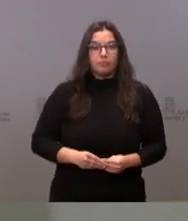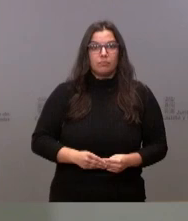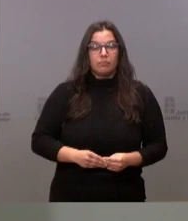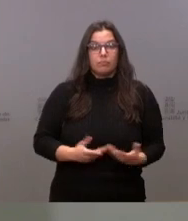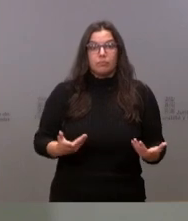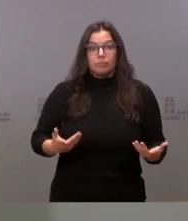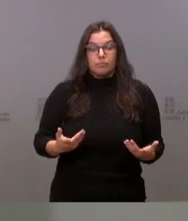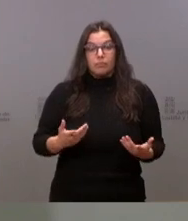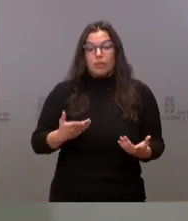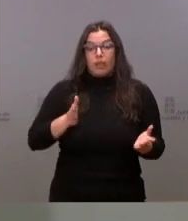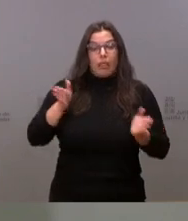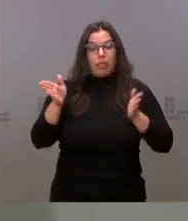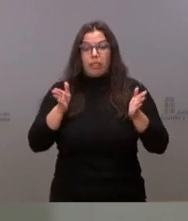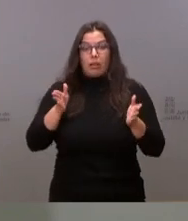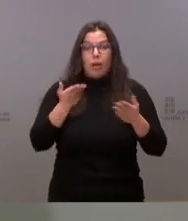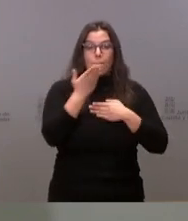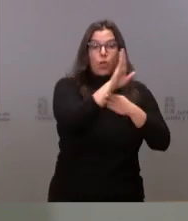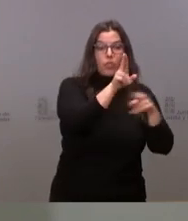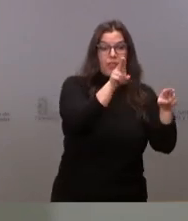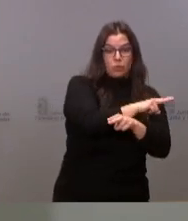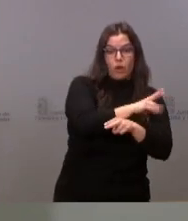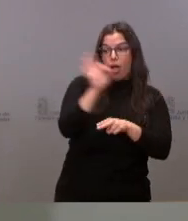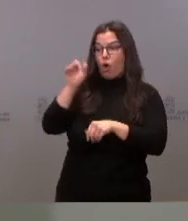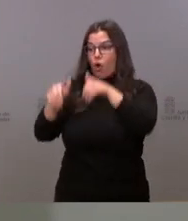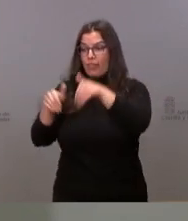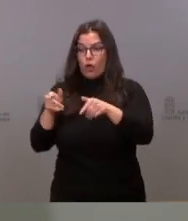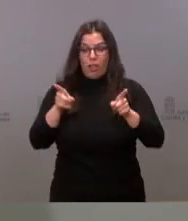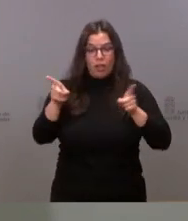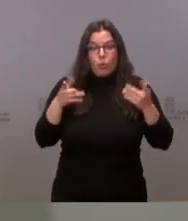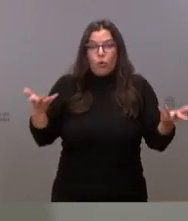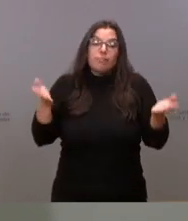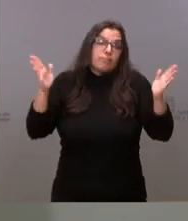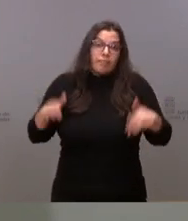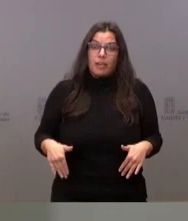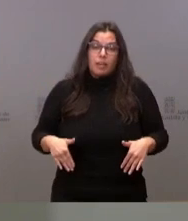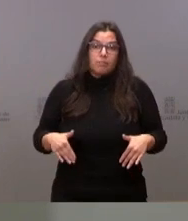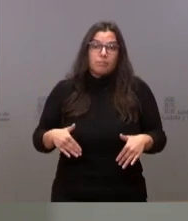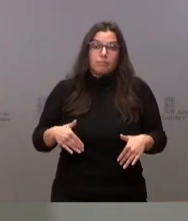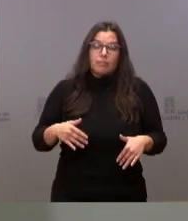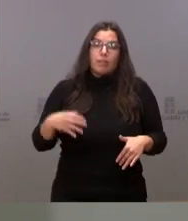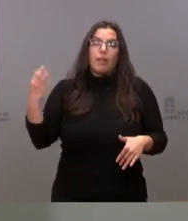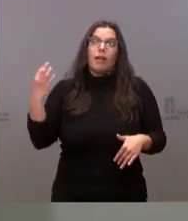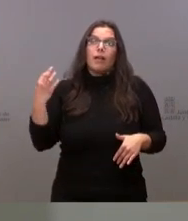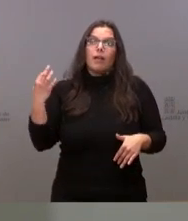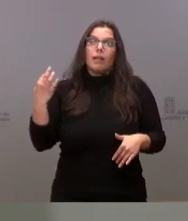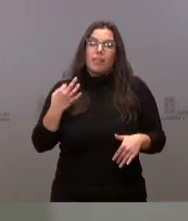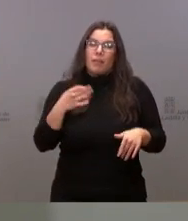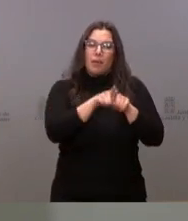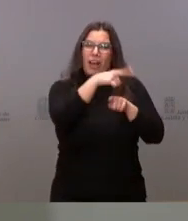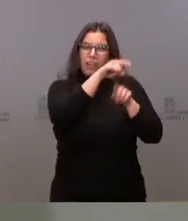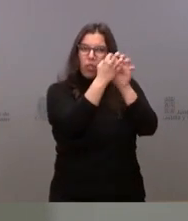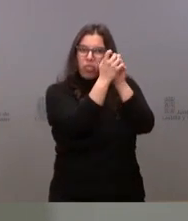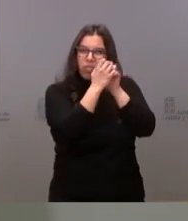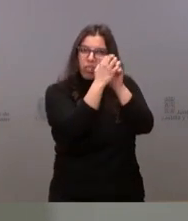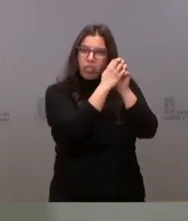eran moción de censura o elecciones. Que el futuro de la comunidad se decida en los despachos o que